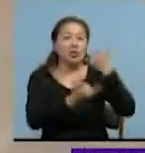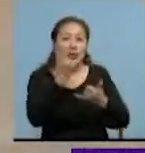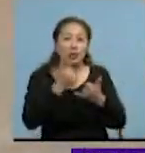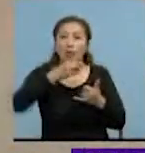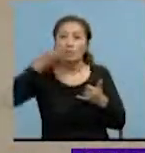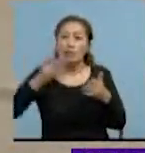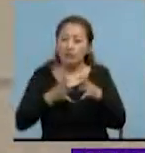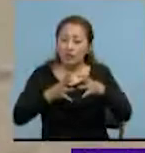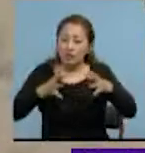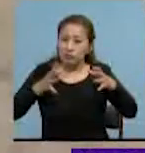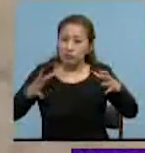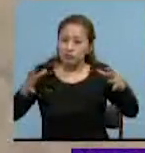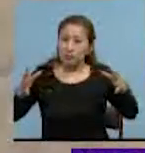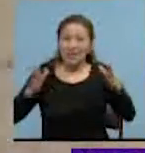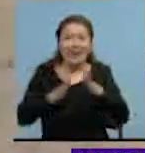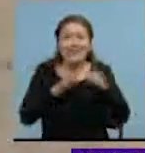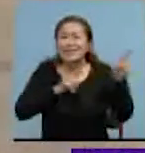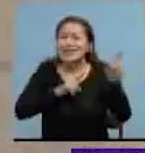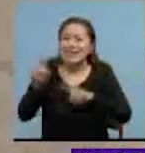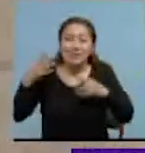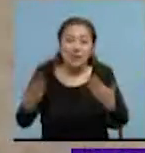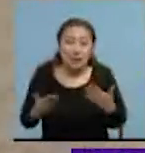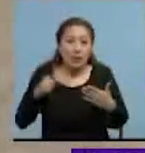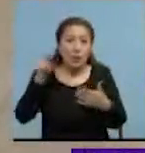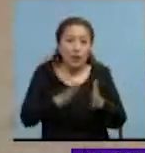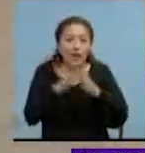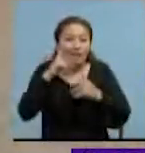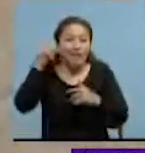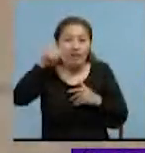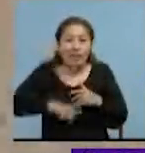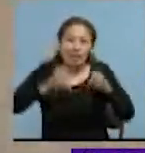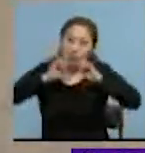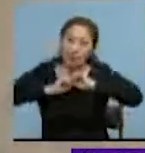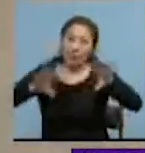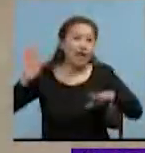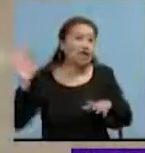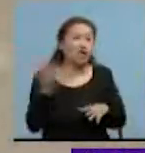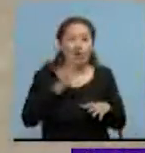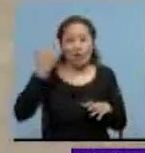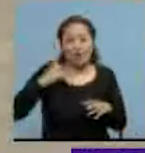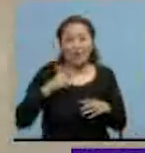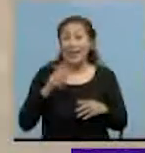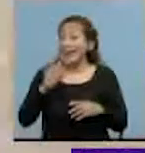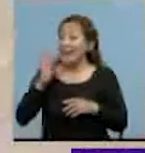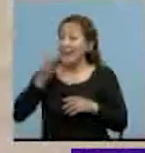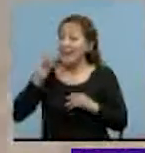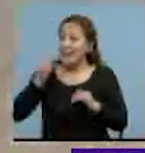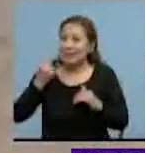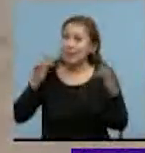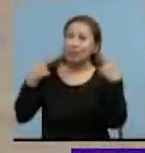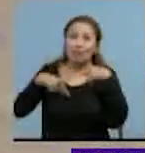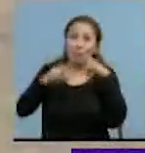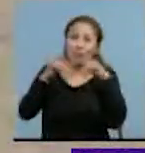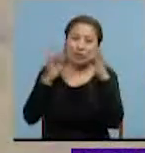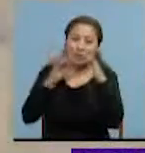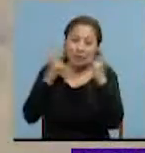Purmamarca está creciendo a pasos agigantados y me imagino que este evento también, porque llega a todo el país. La verdad que sí, estoy viendo a través de las redes sociales que